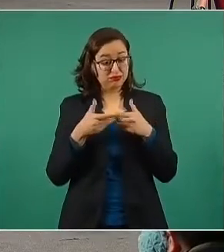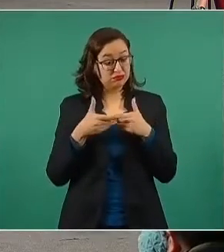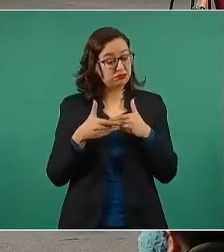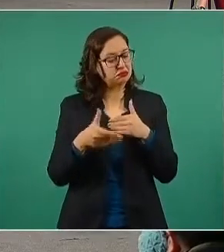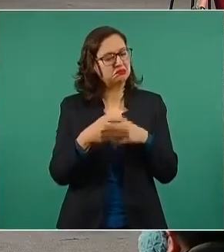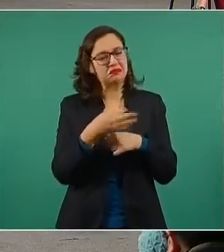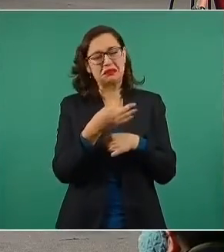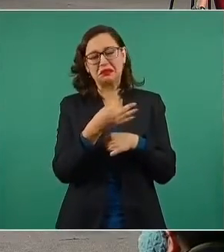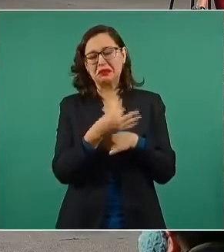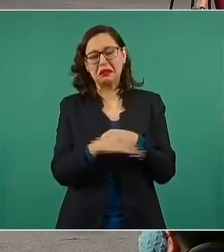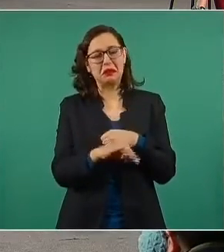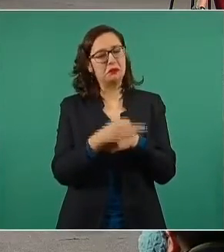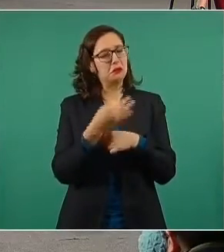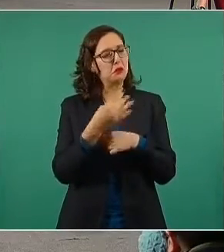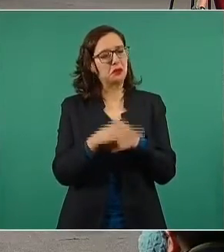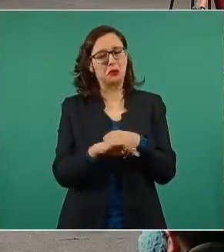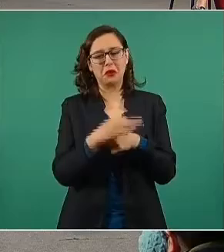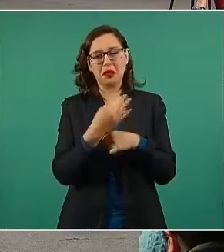transitorio,